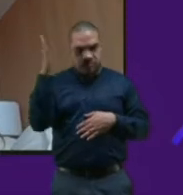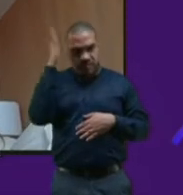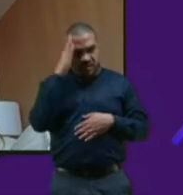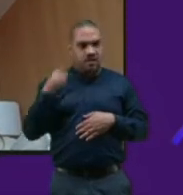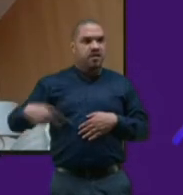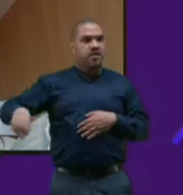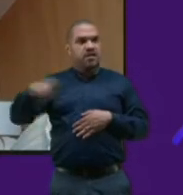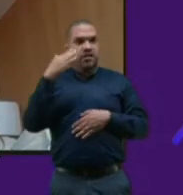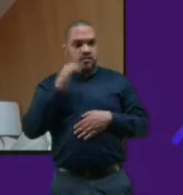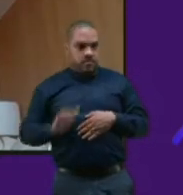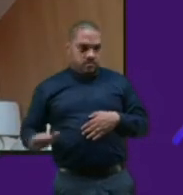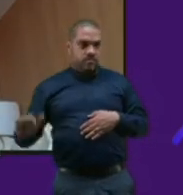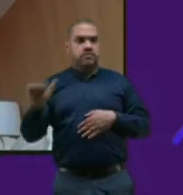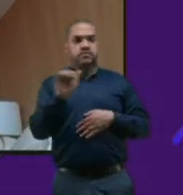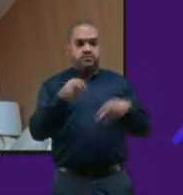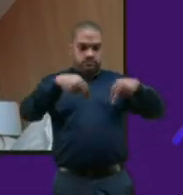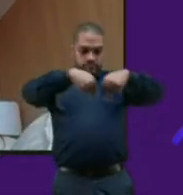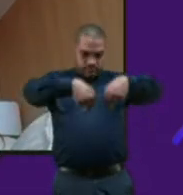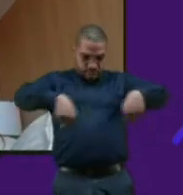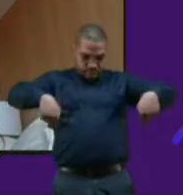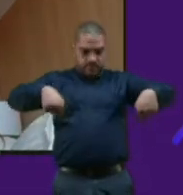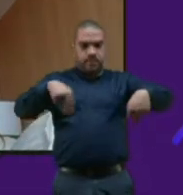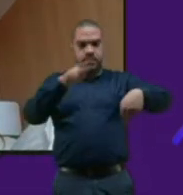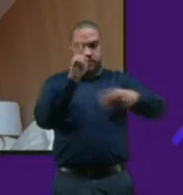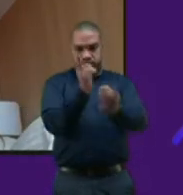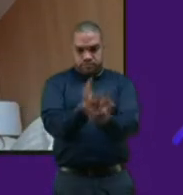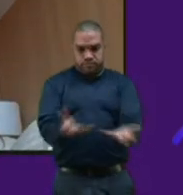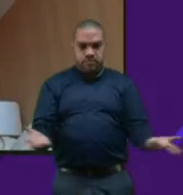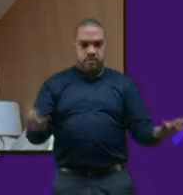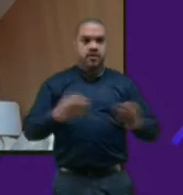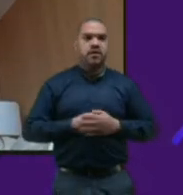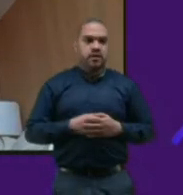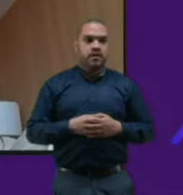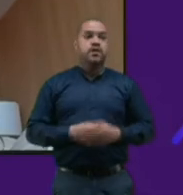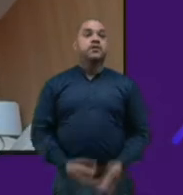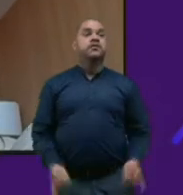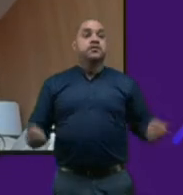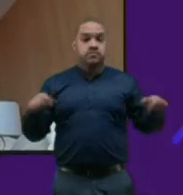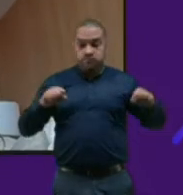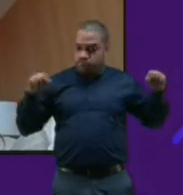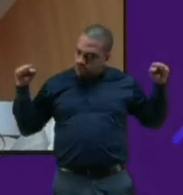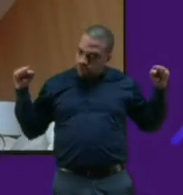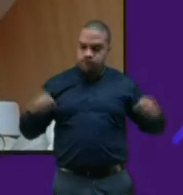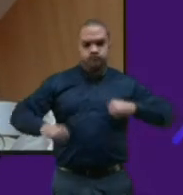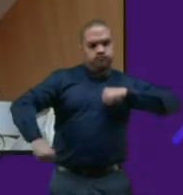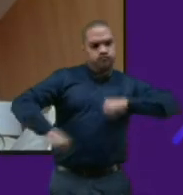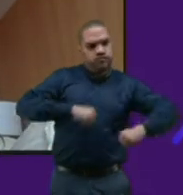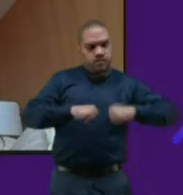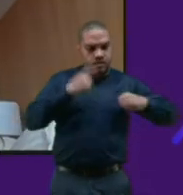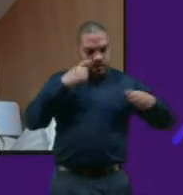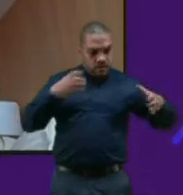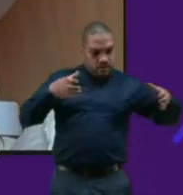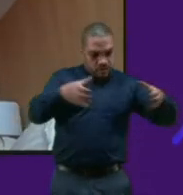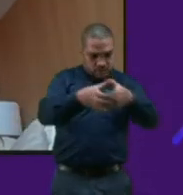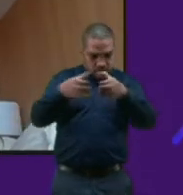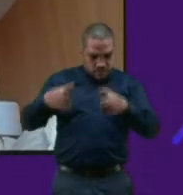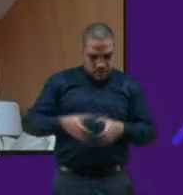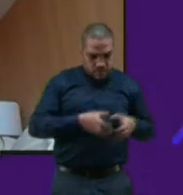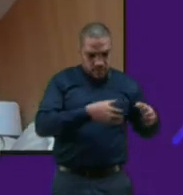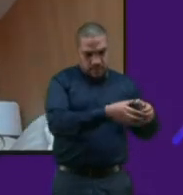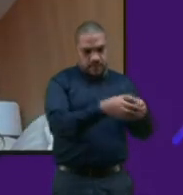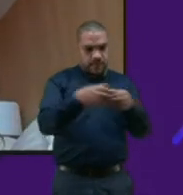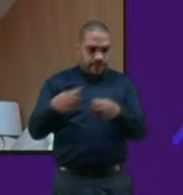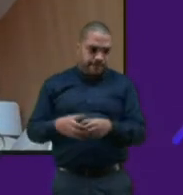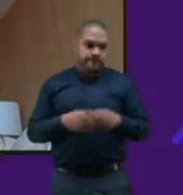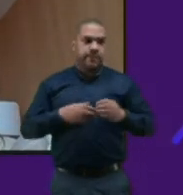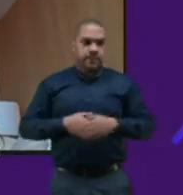tener diversidad de género y poder empezar a tener como equipos más balanceados. Es el